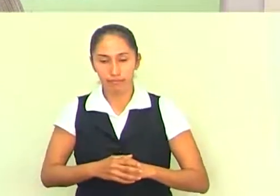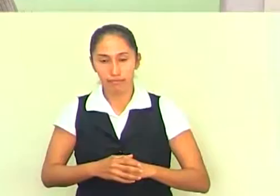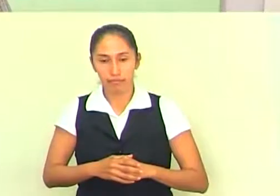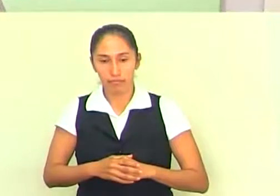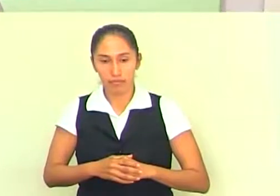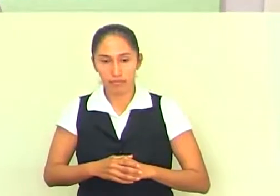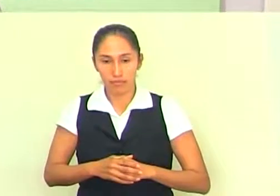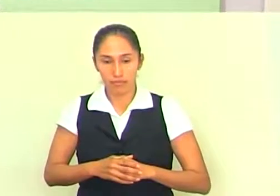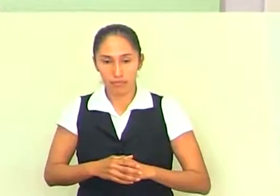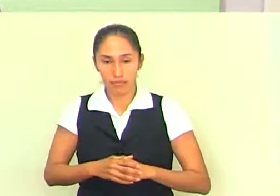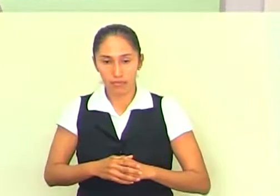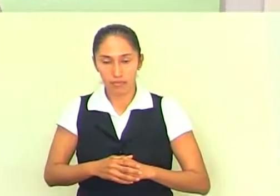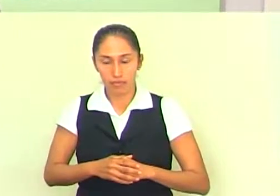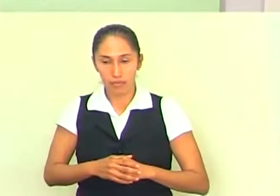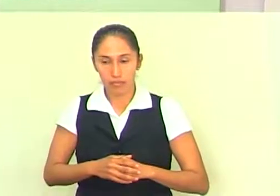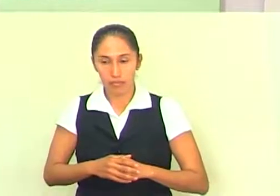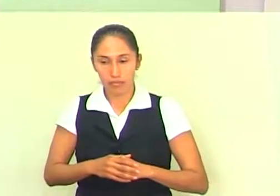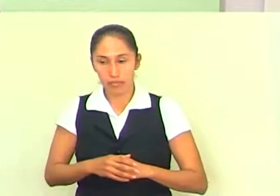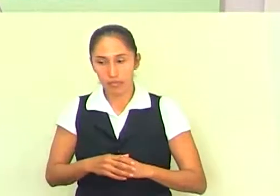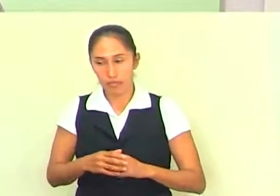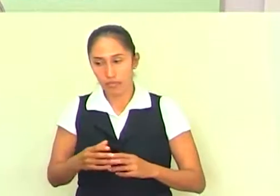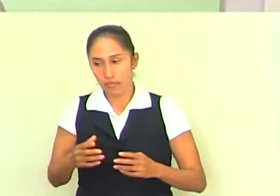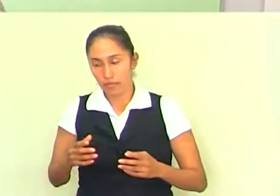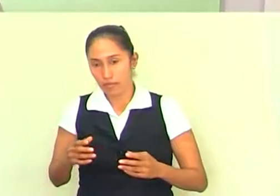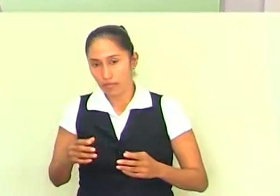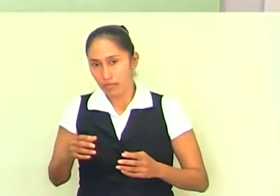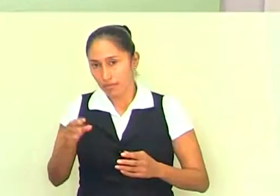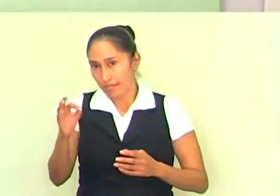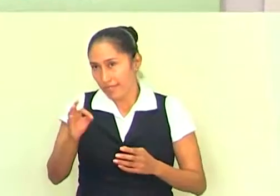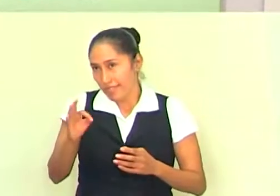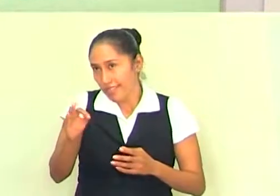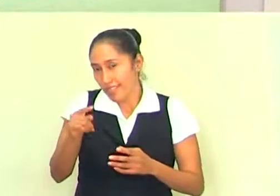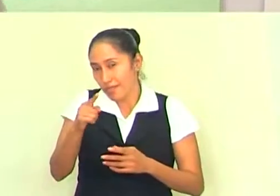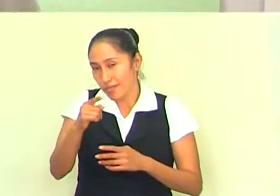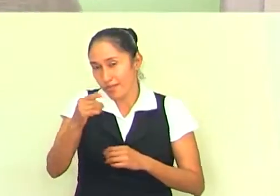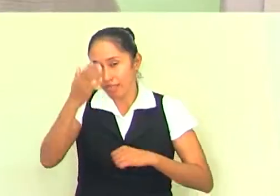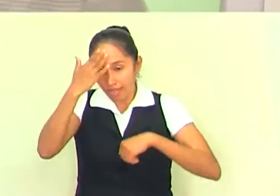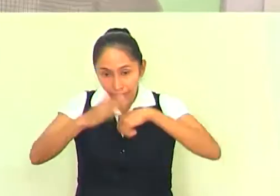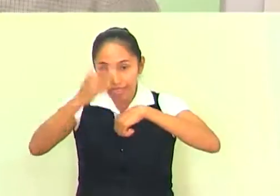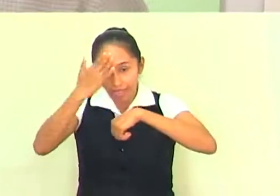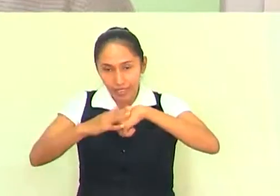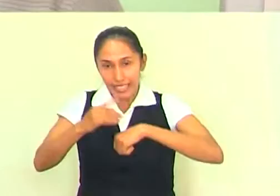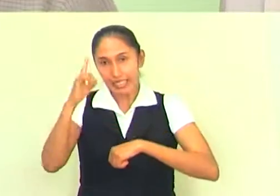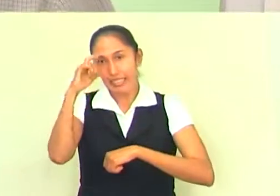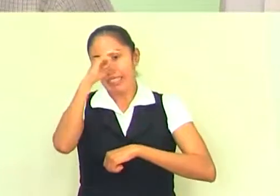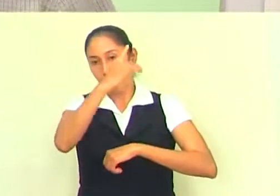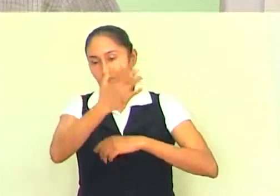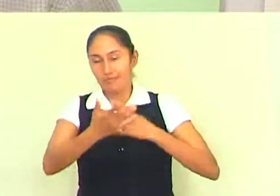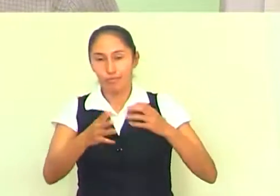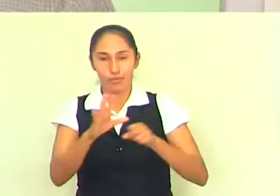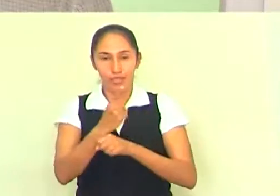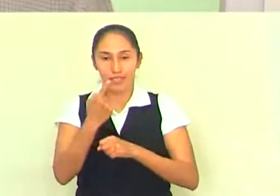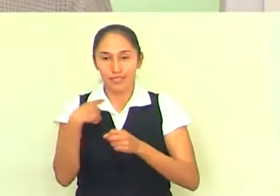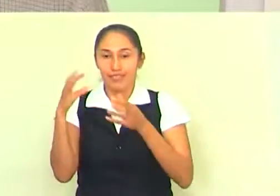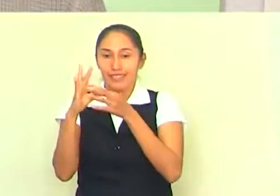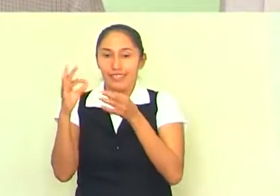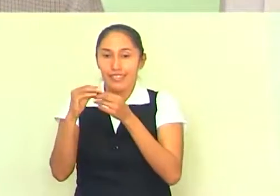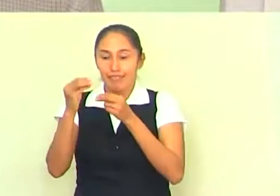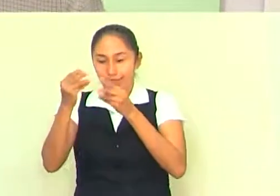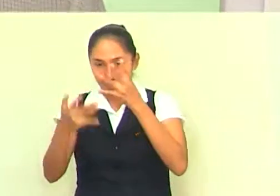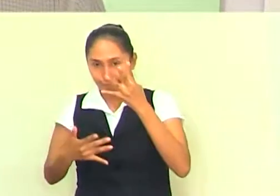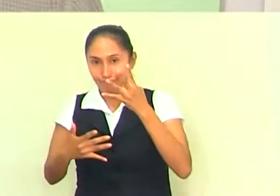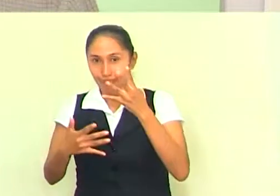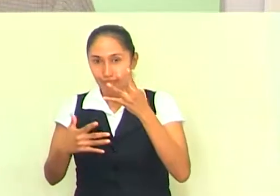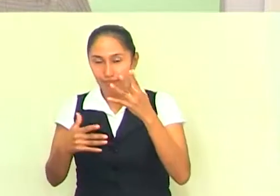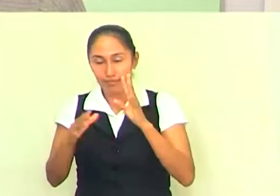se les está complicando porque estamos usando varios conceptos. Bueno, te recomiendo, joven, también que tengas